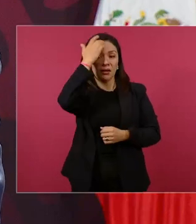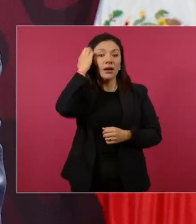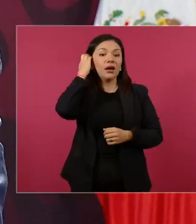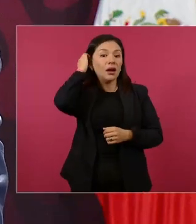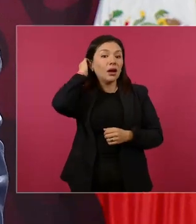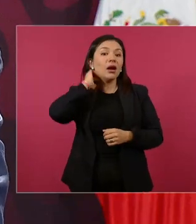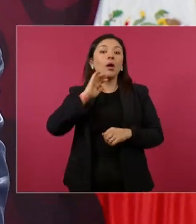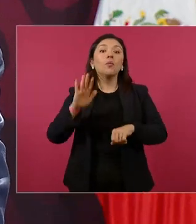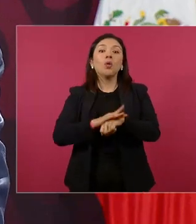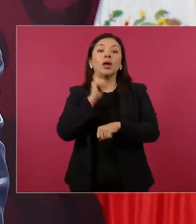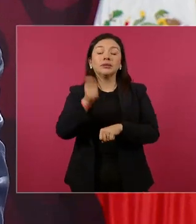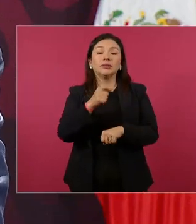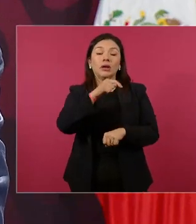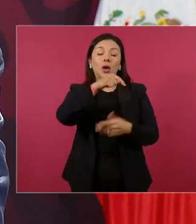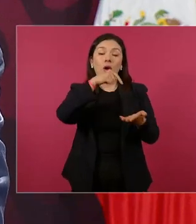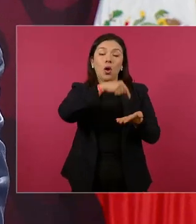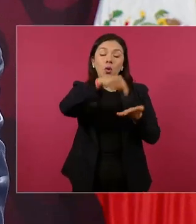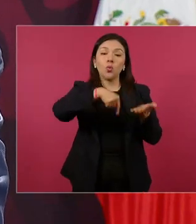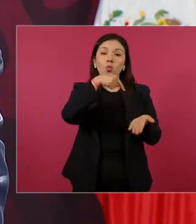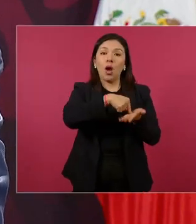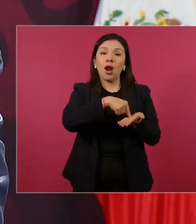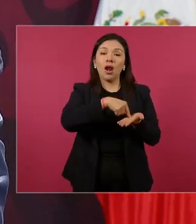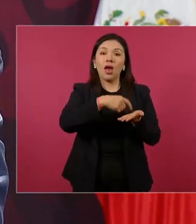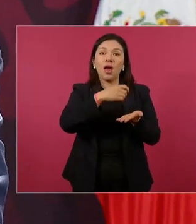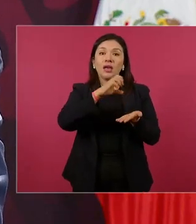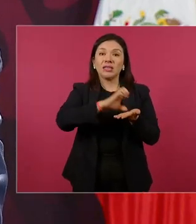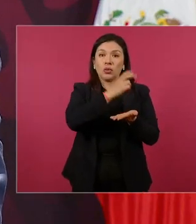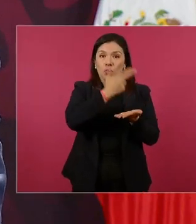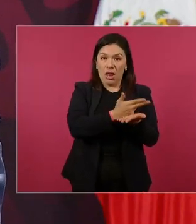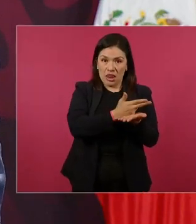de Chetumal,